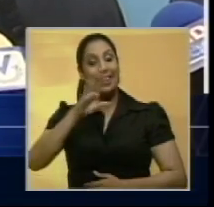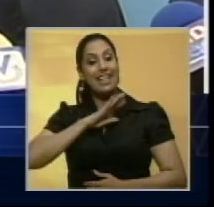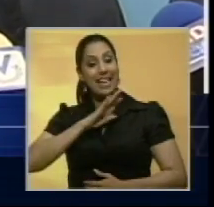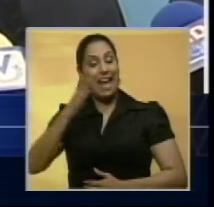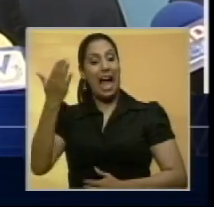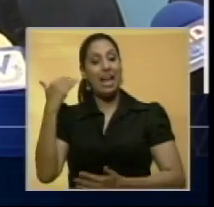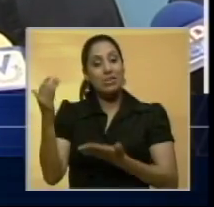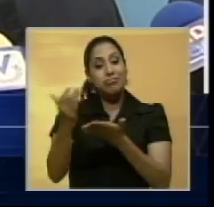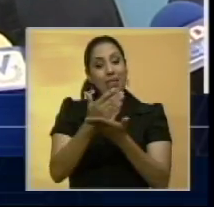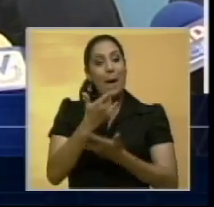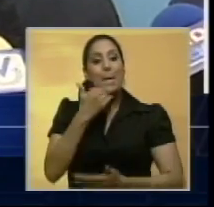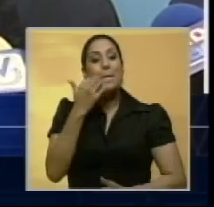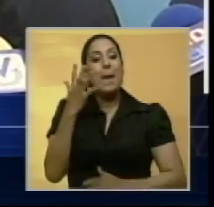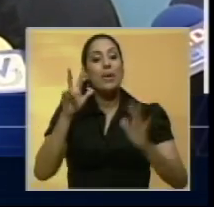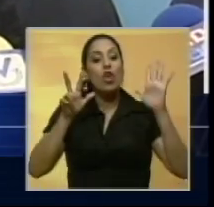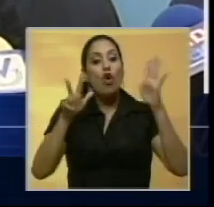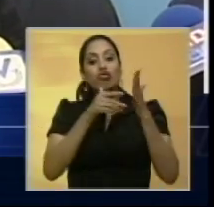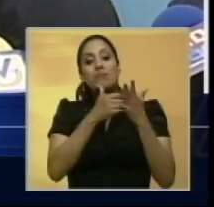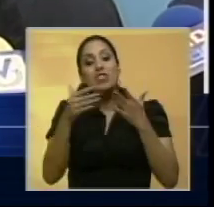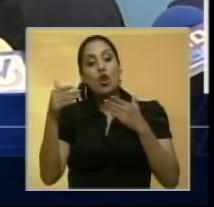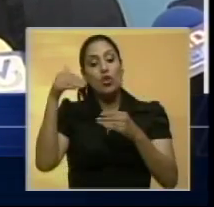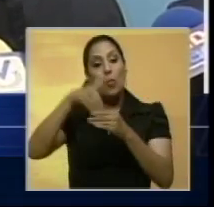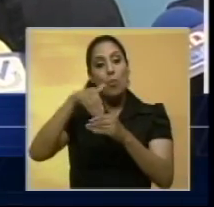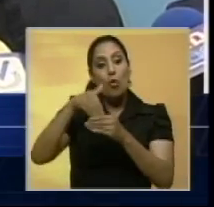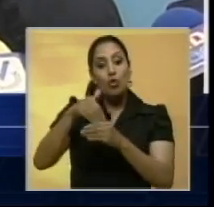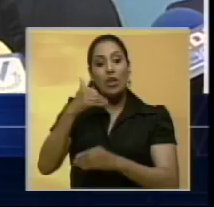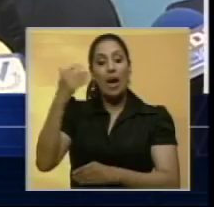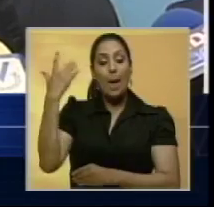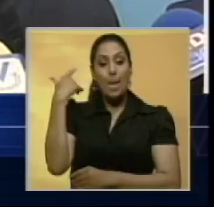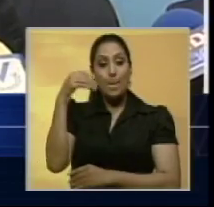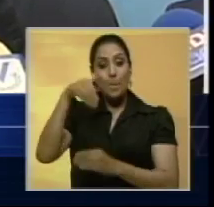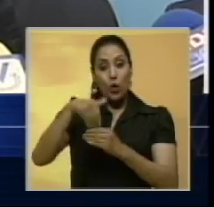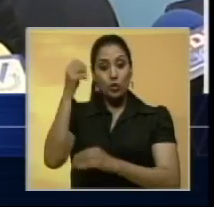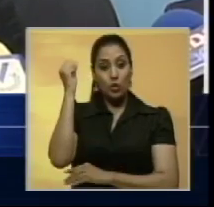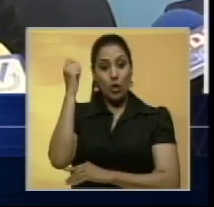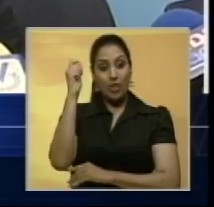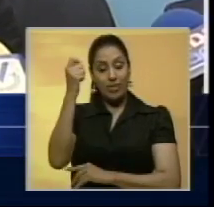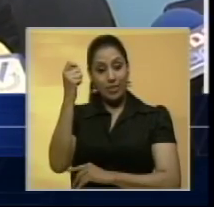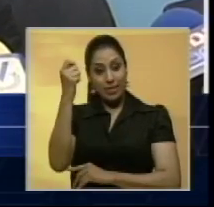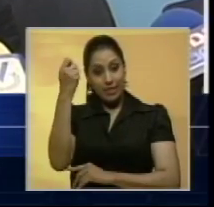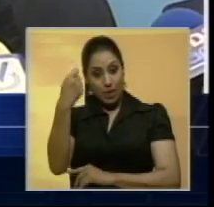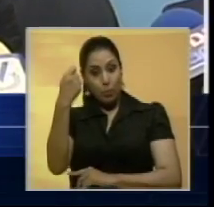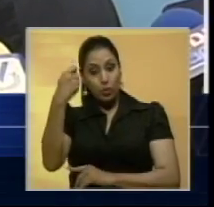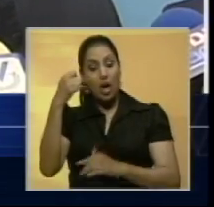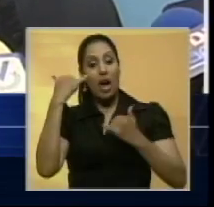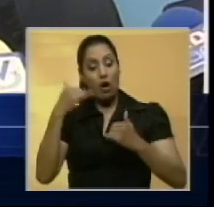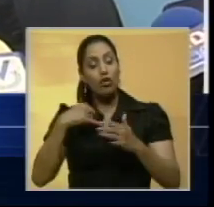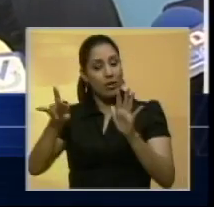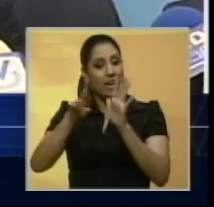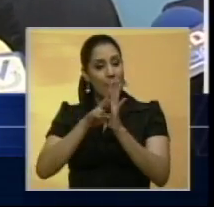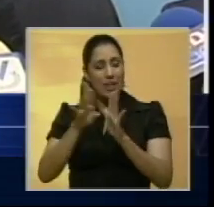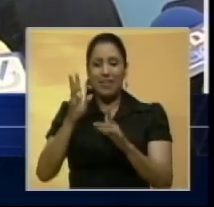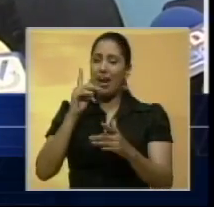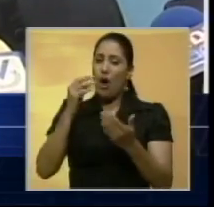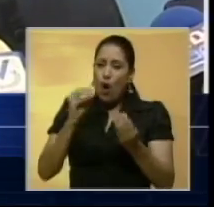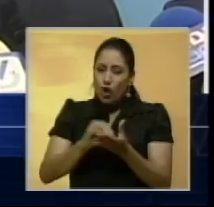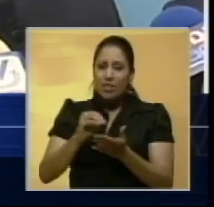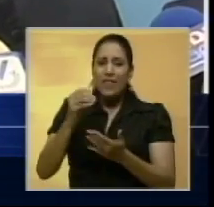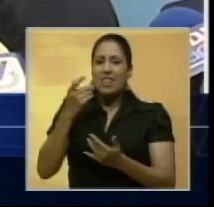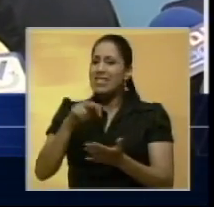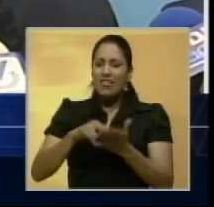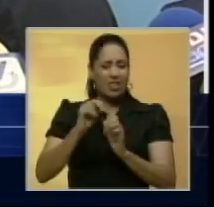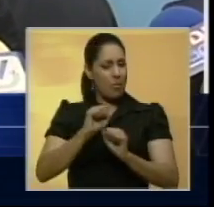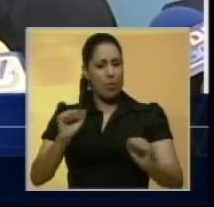haber obtenido casi 8 millones de votos en las elecciones parlamentarias. Entonces, repito, era un despropósito, era